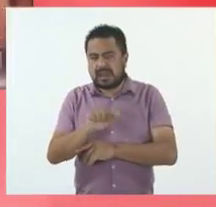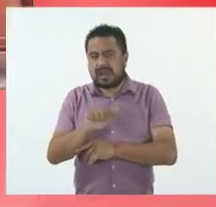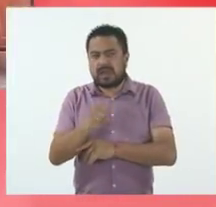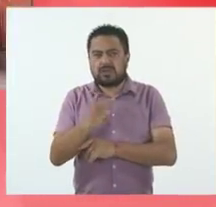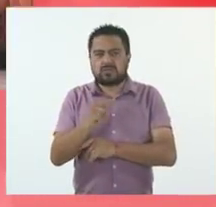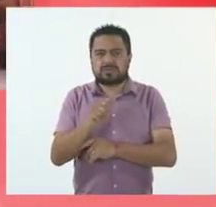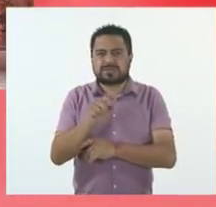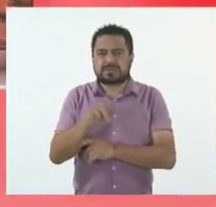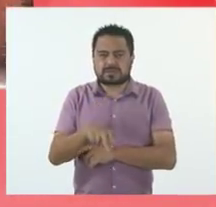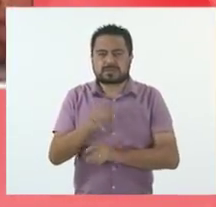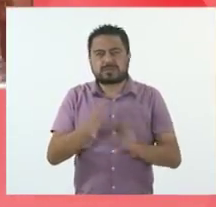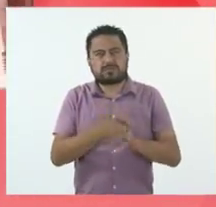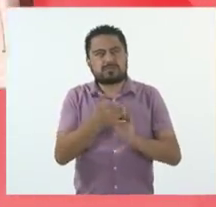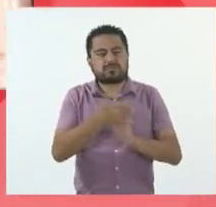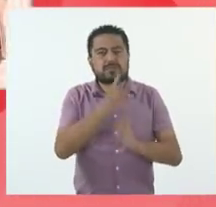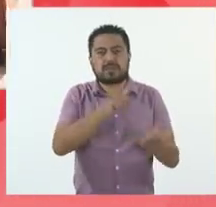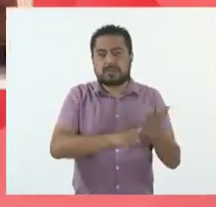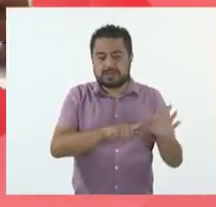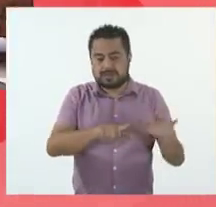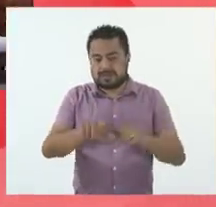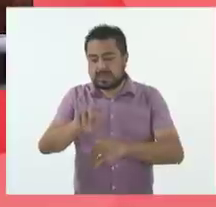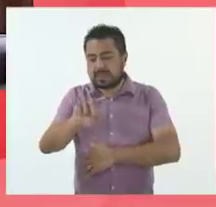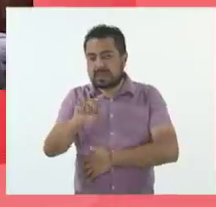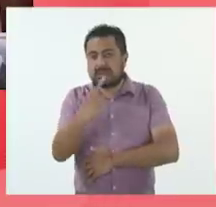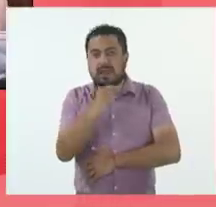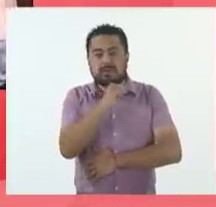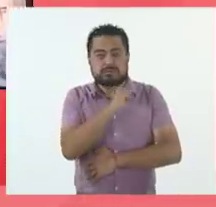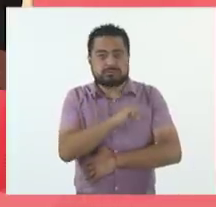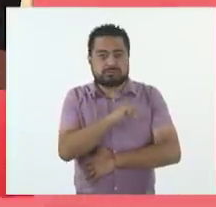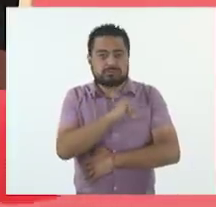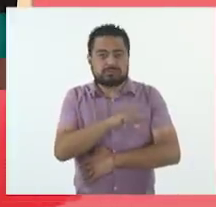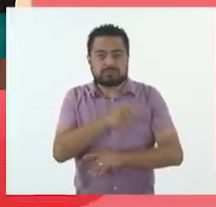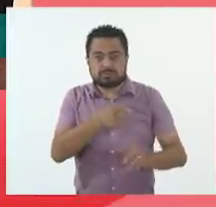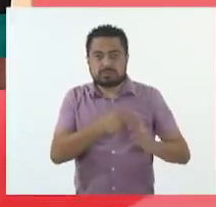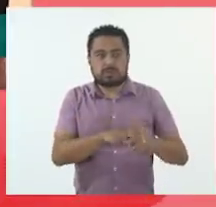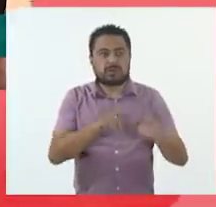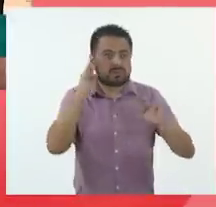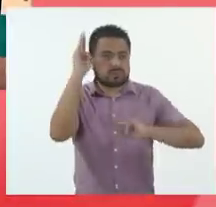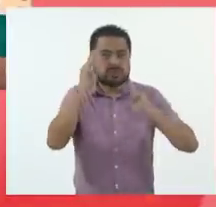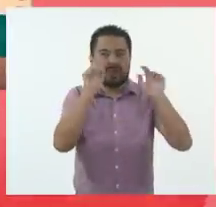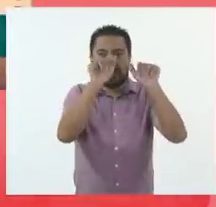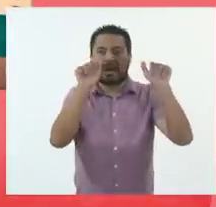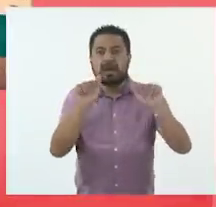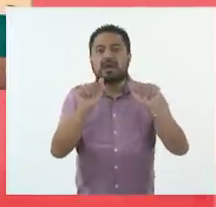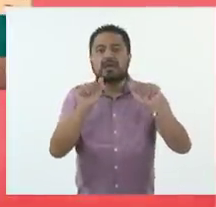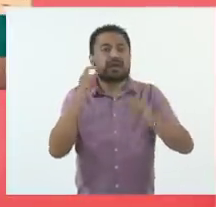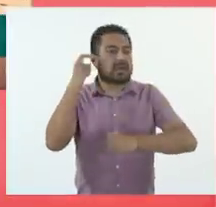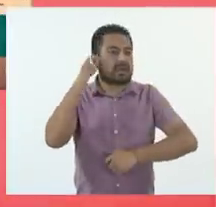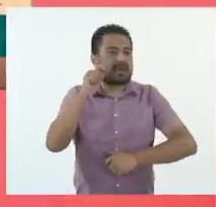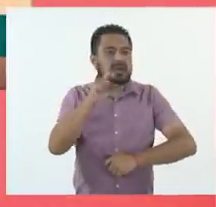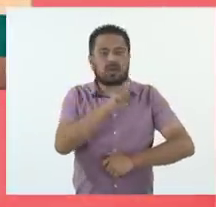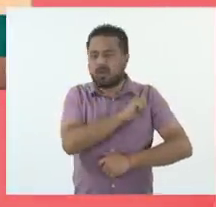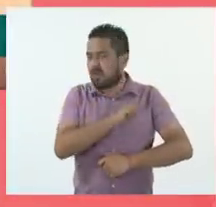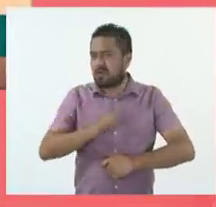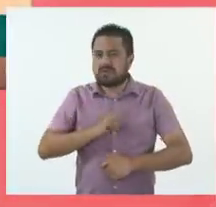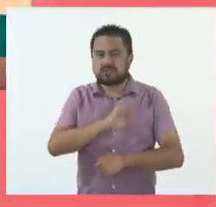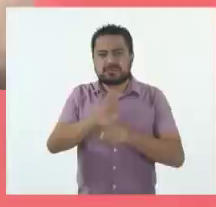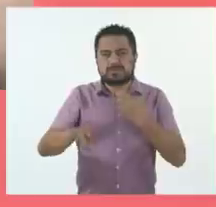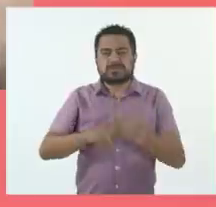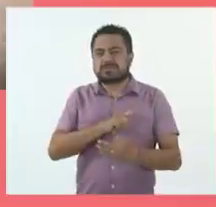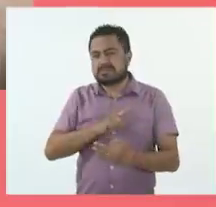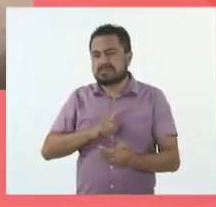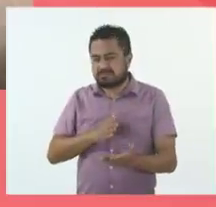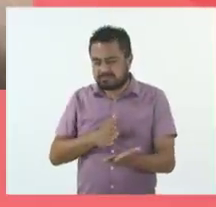a construir en 1731. El Museo de Arte de Querétaro es una escala obligatoria en esta